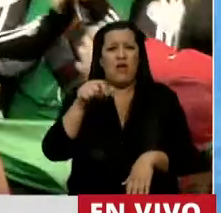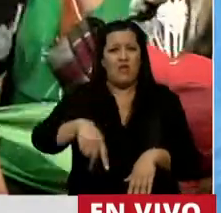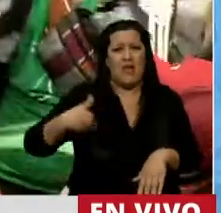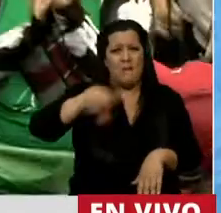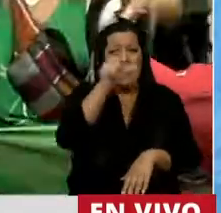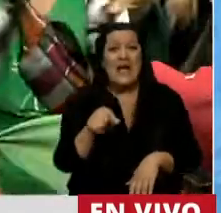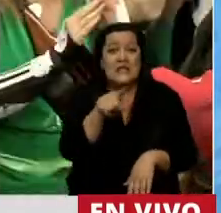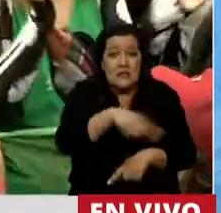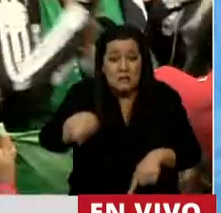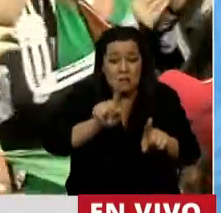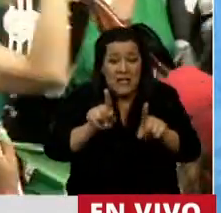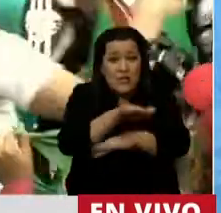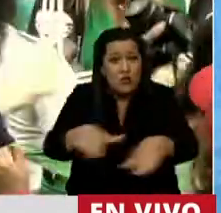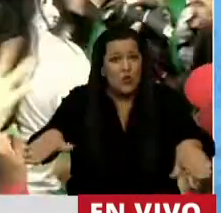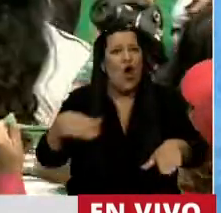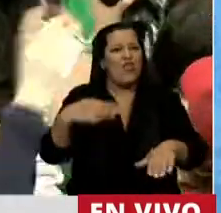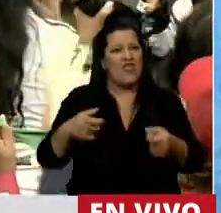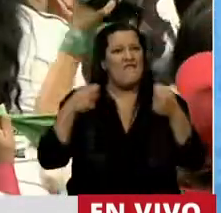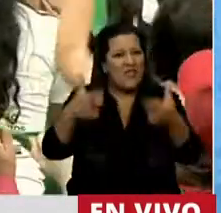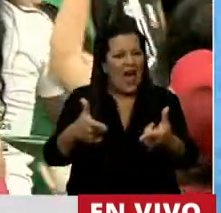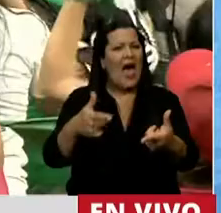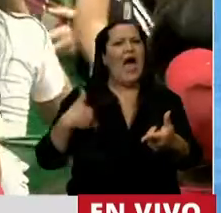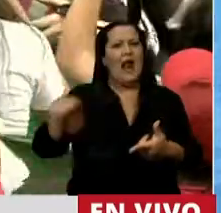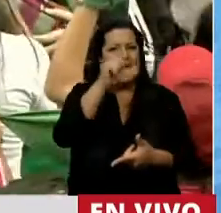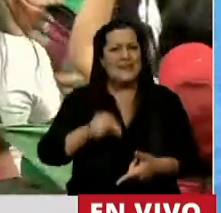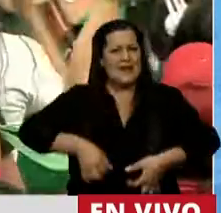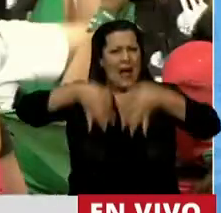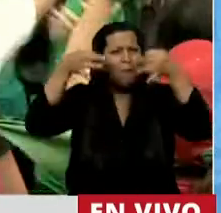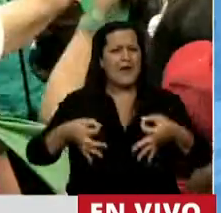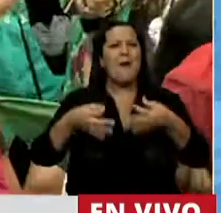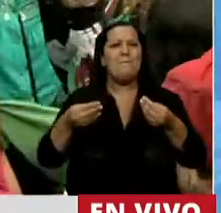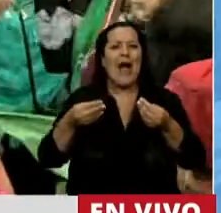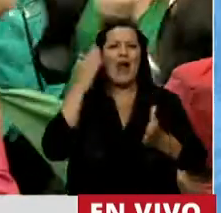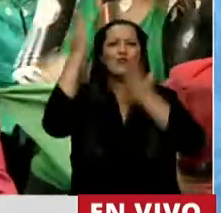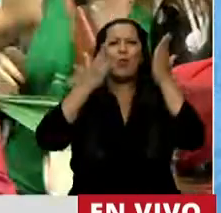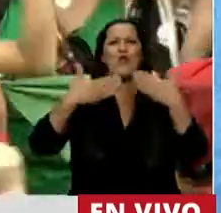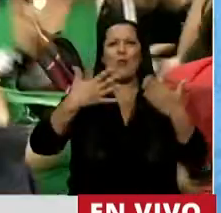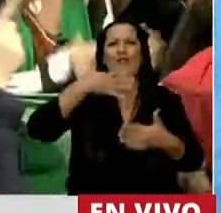ellos le debemos una Argentina de pie, donde puedan cumplir sus sueños y